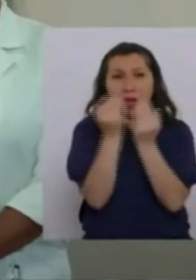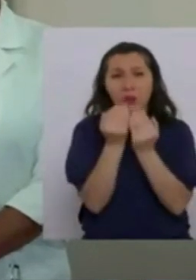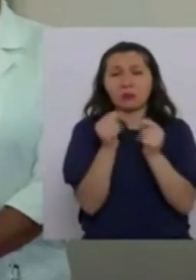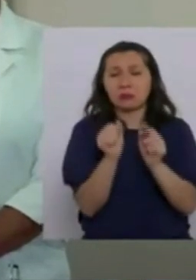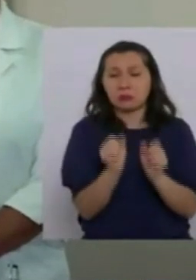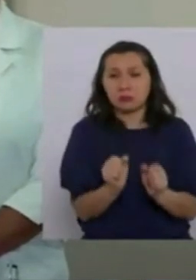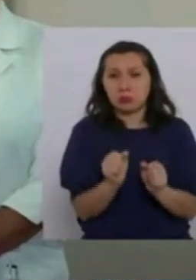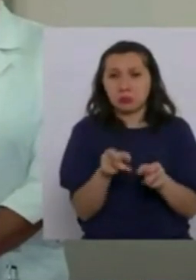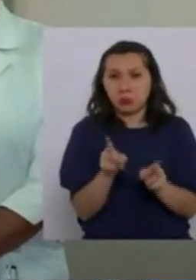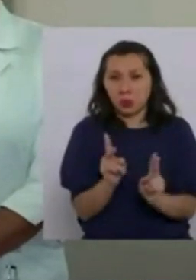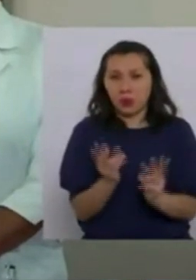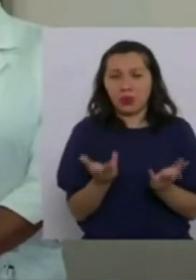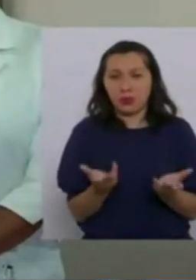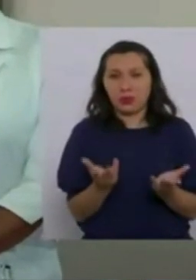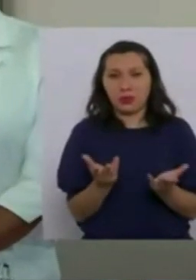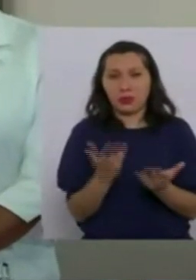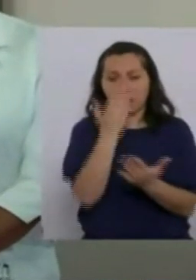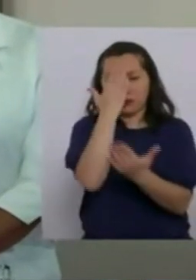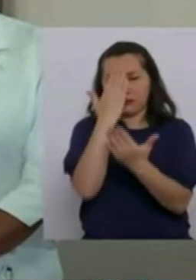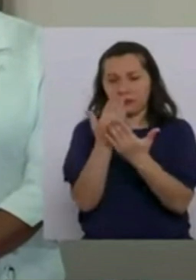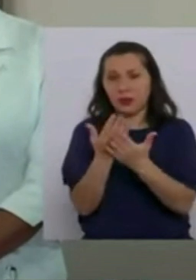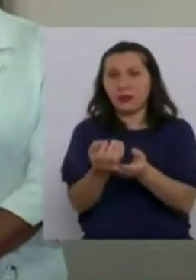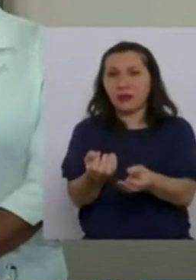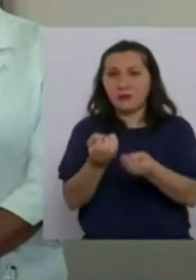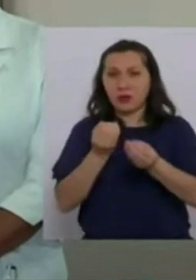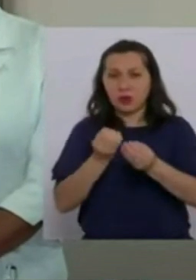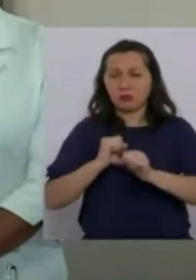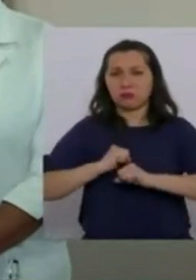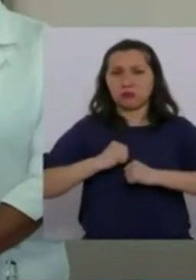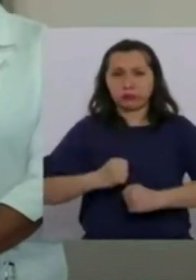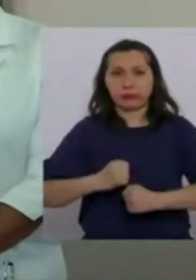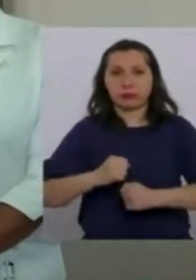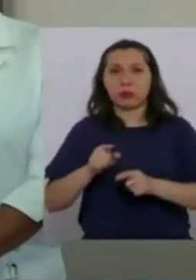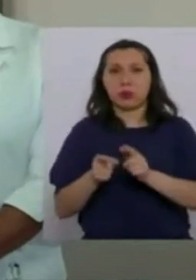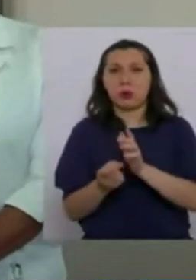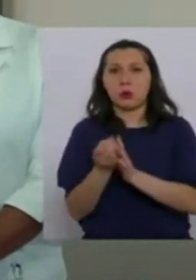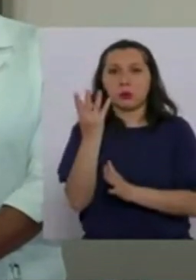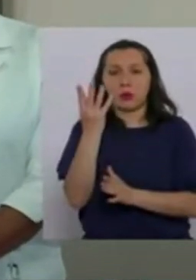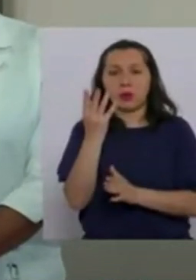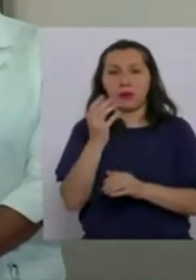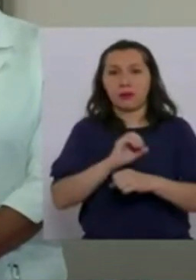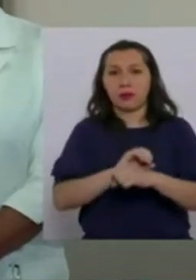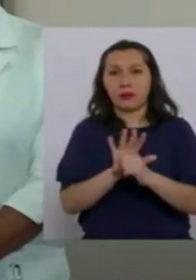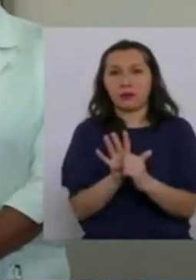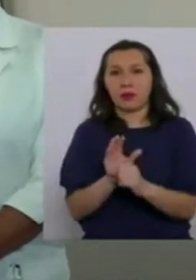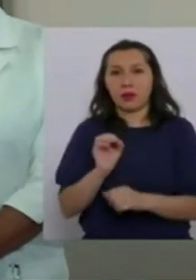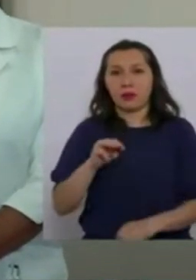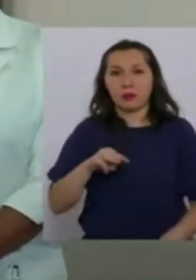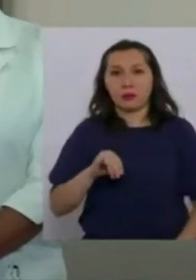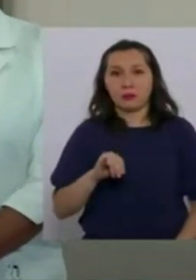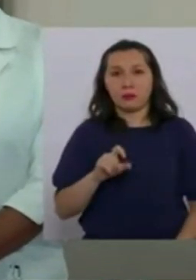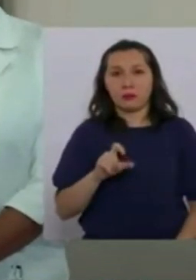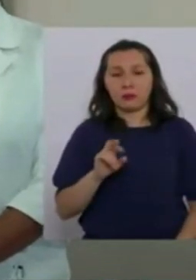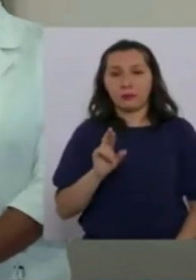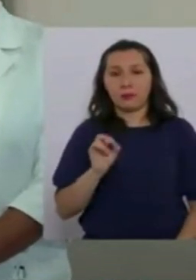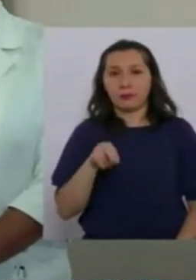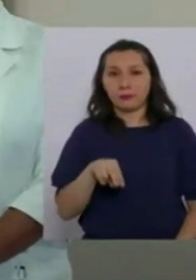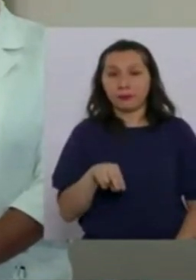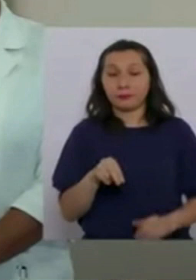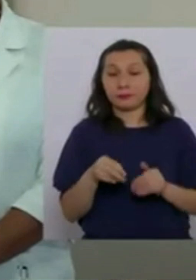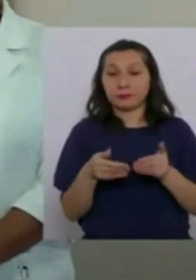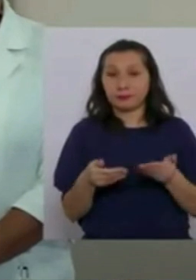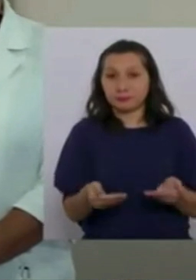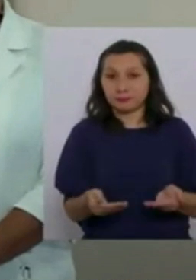en buena forma esta nueva variante, que es la variante Omicron. Ahora, en Chile ya tenemos, y es